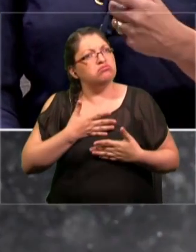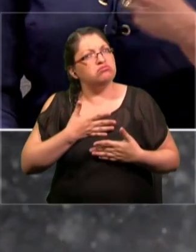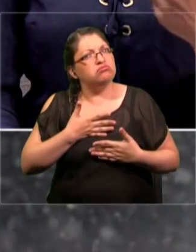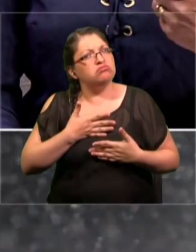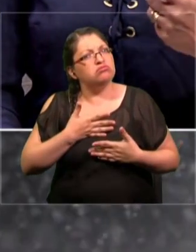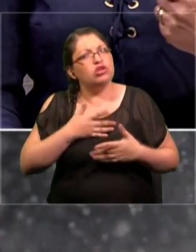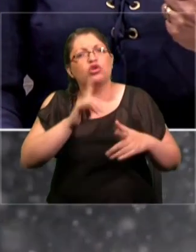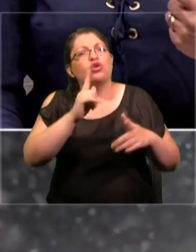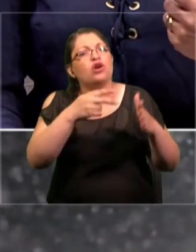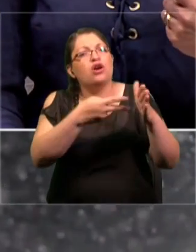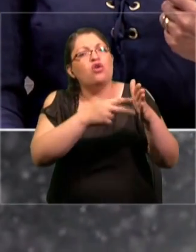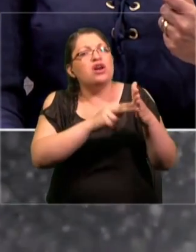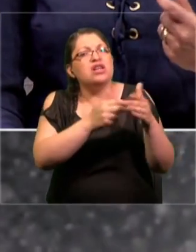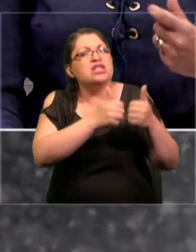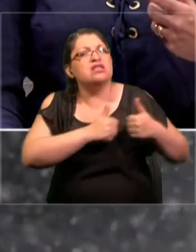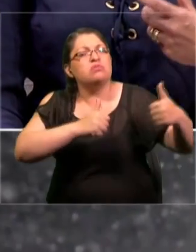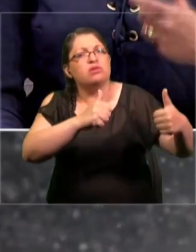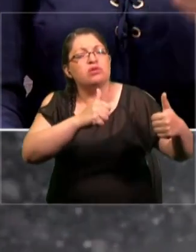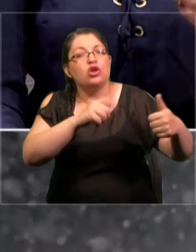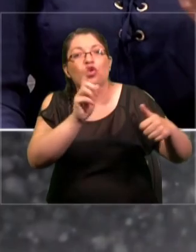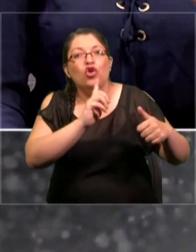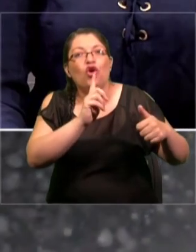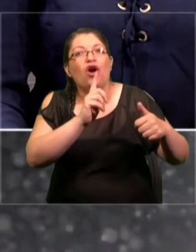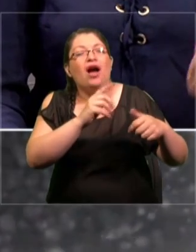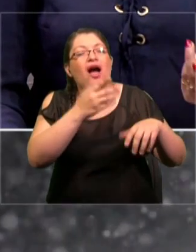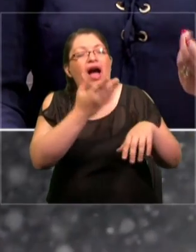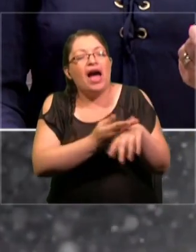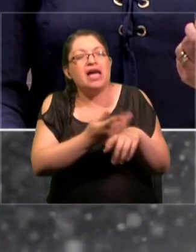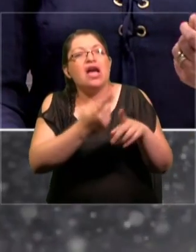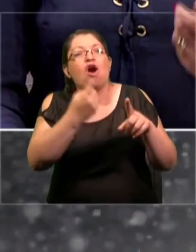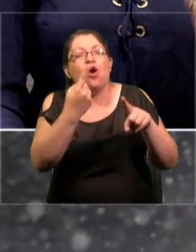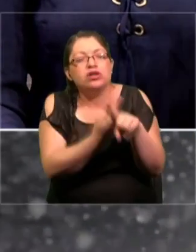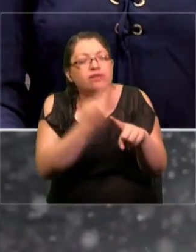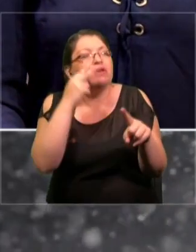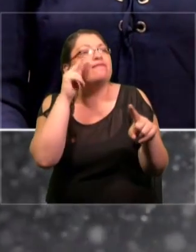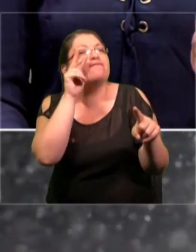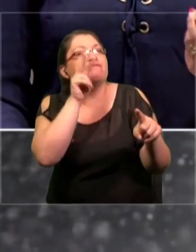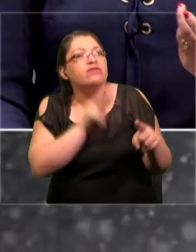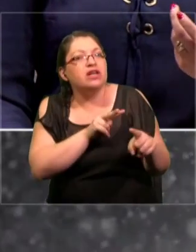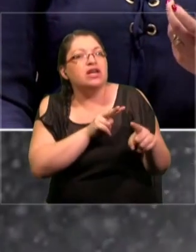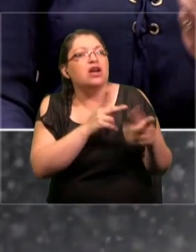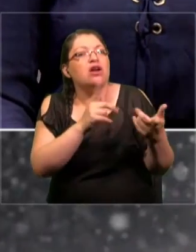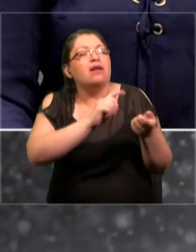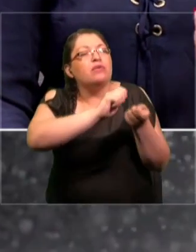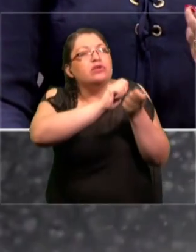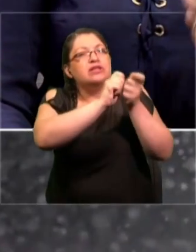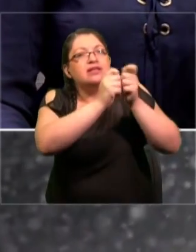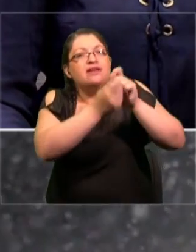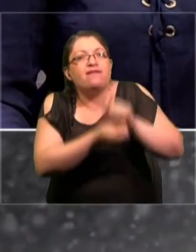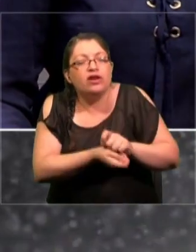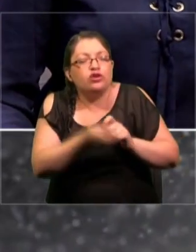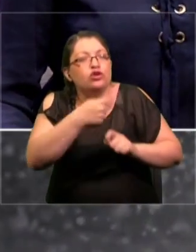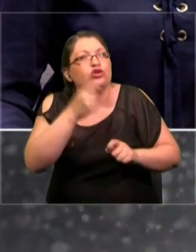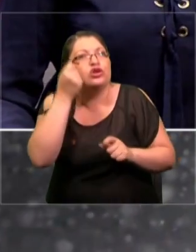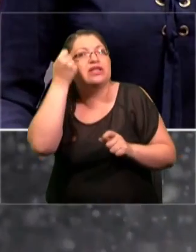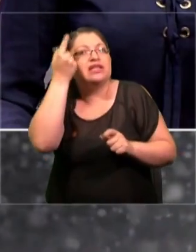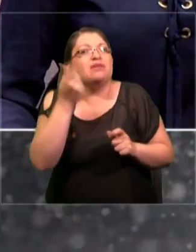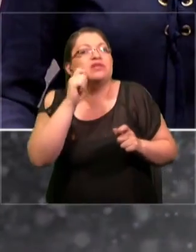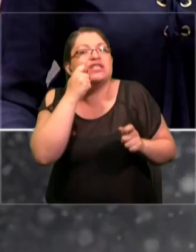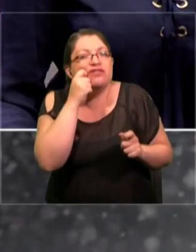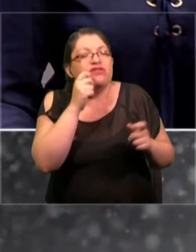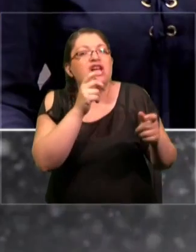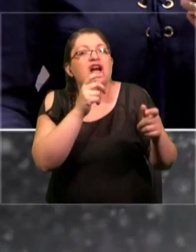acá no hay una crisis de autoridad, sino hay una revisión o una transformación de lo que estamos entendiendo por una autoridad